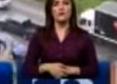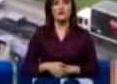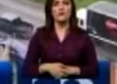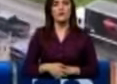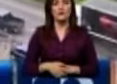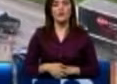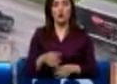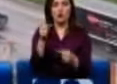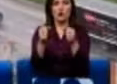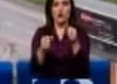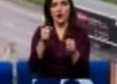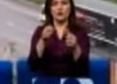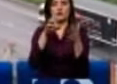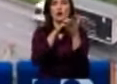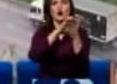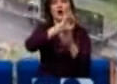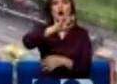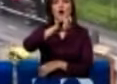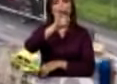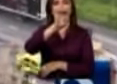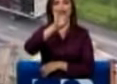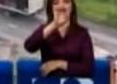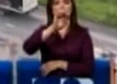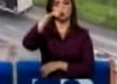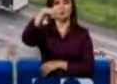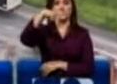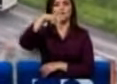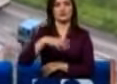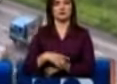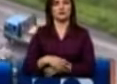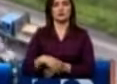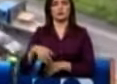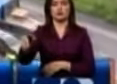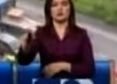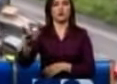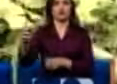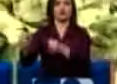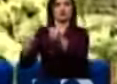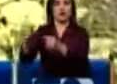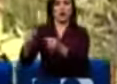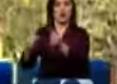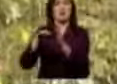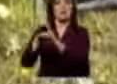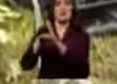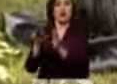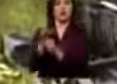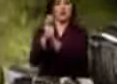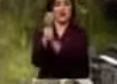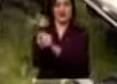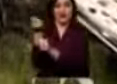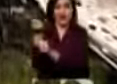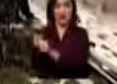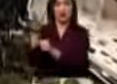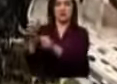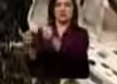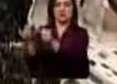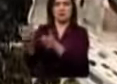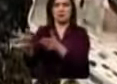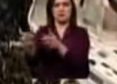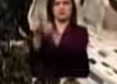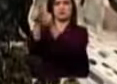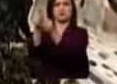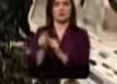Un vehículo tipo Jeep impactó contra un vehículo que transportaba valores. Que además en su camino desprendió un pequeño